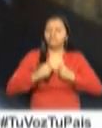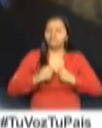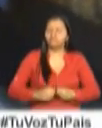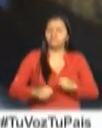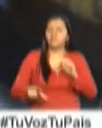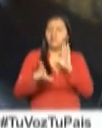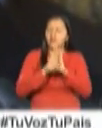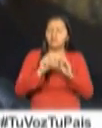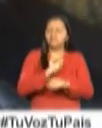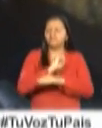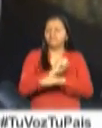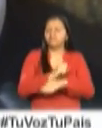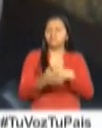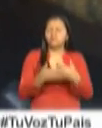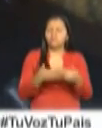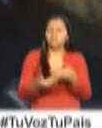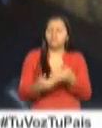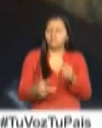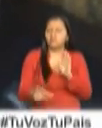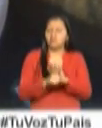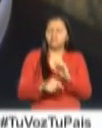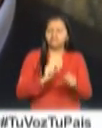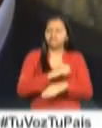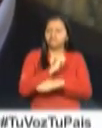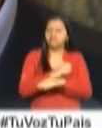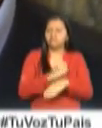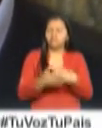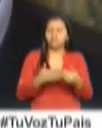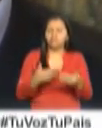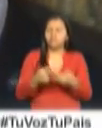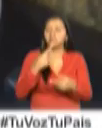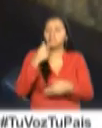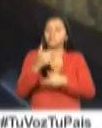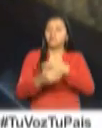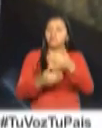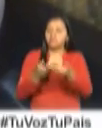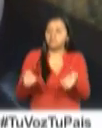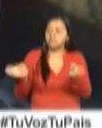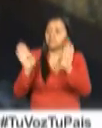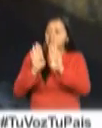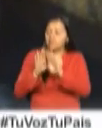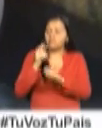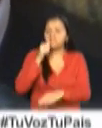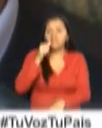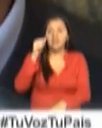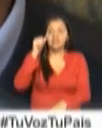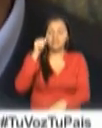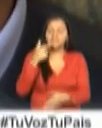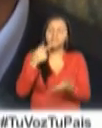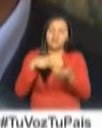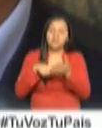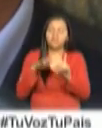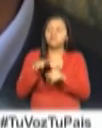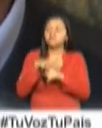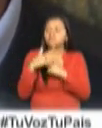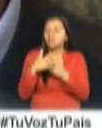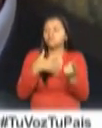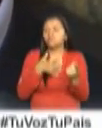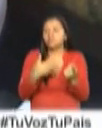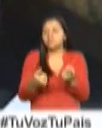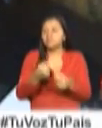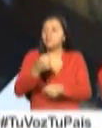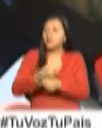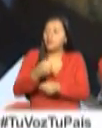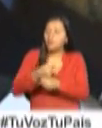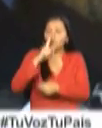Por ejemplo, como parte del proceso de liquidación se tenía que verificar el día de ayer la situación laboral de